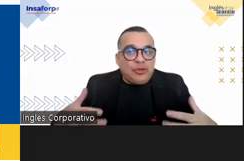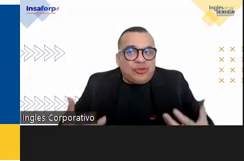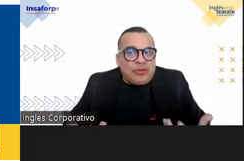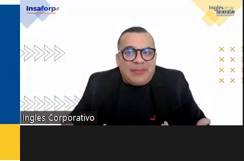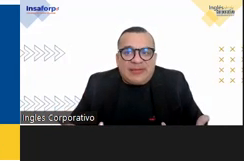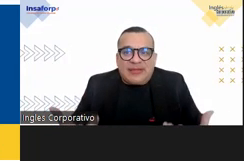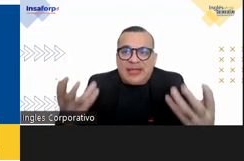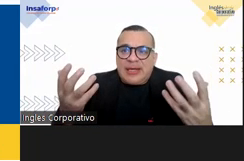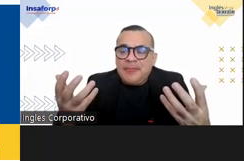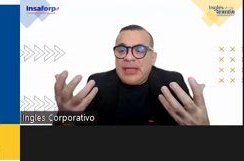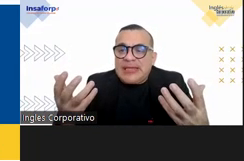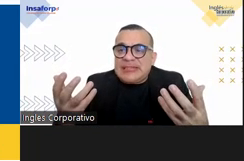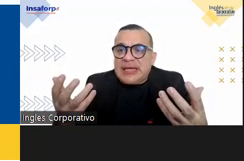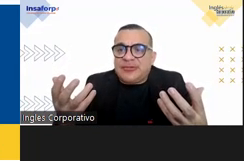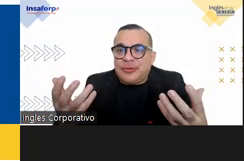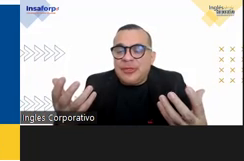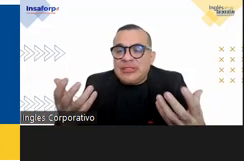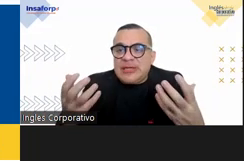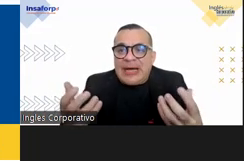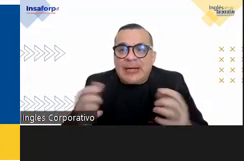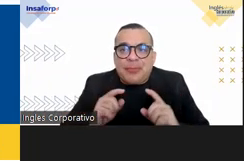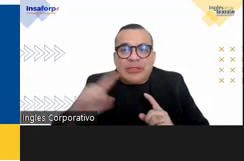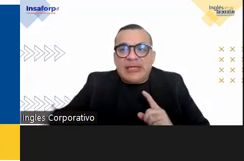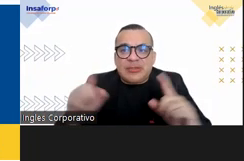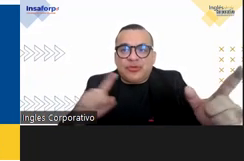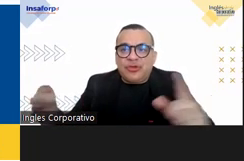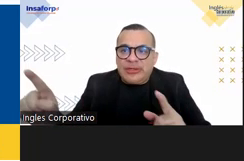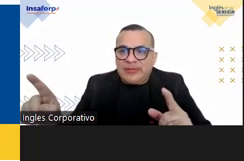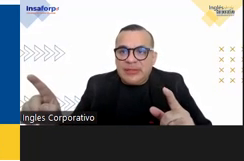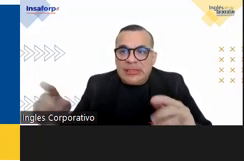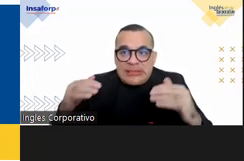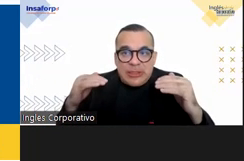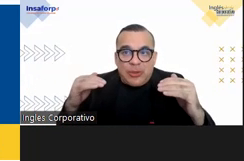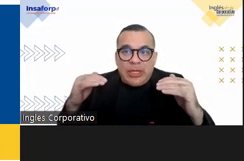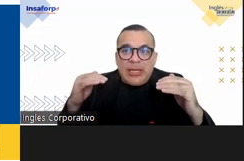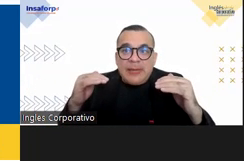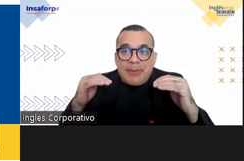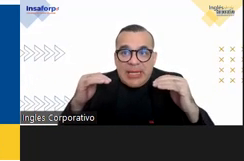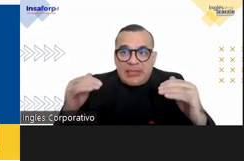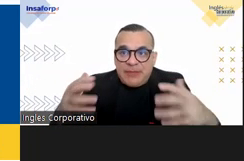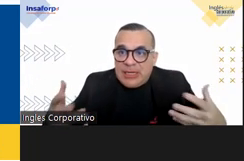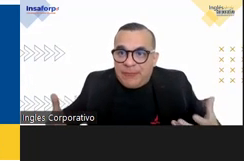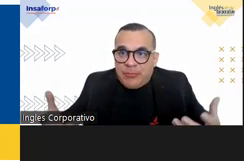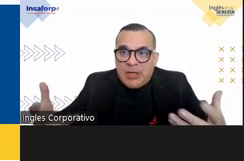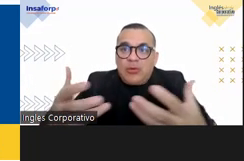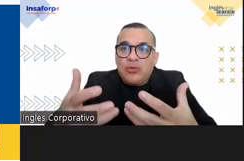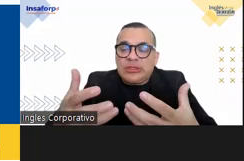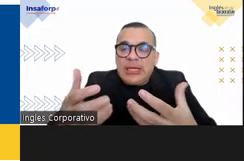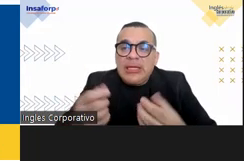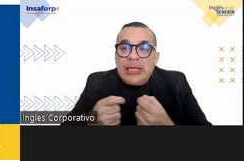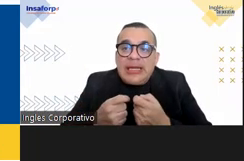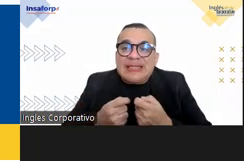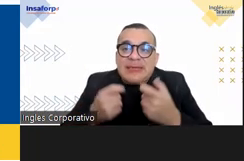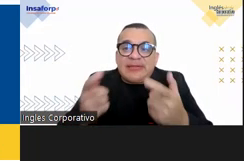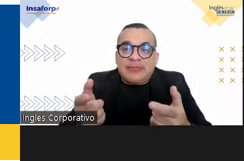grados no solamente se deja, en este caso, llevar por dar instrucciones, sino que planifica en forma